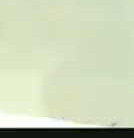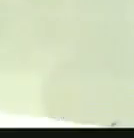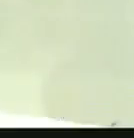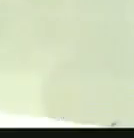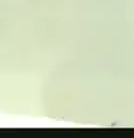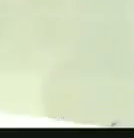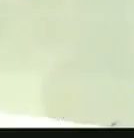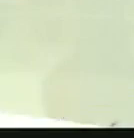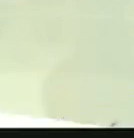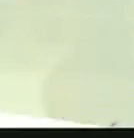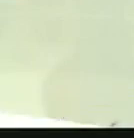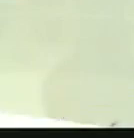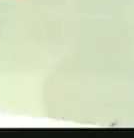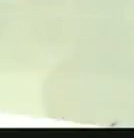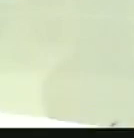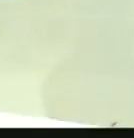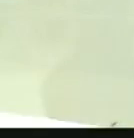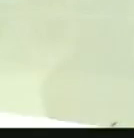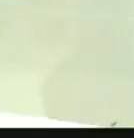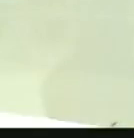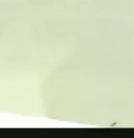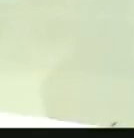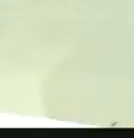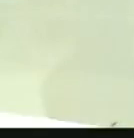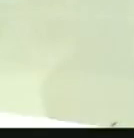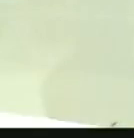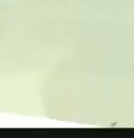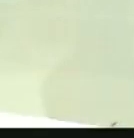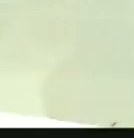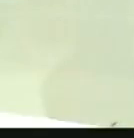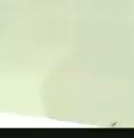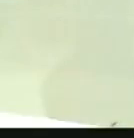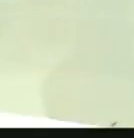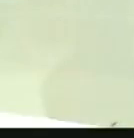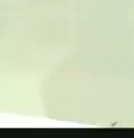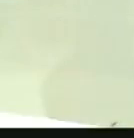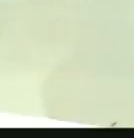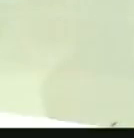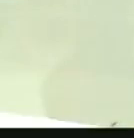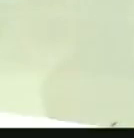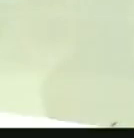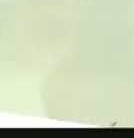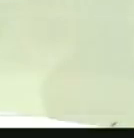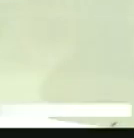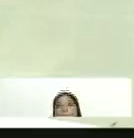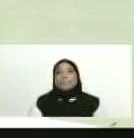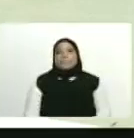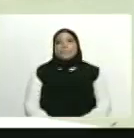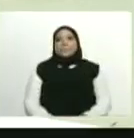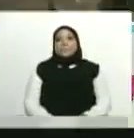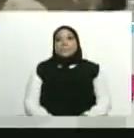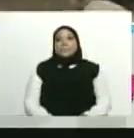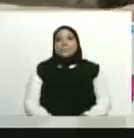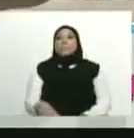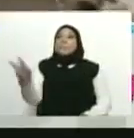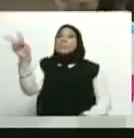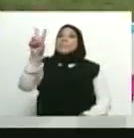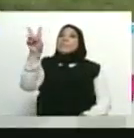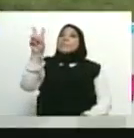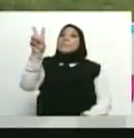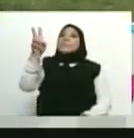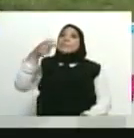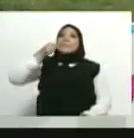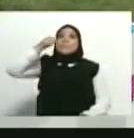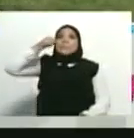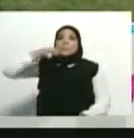ustedes vean la Venezuela profunda, la Venezuela profunda, la Venezuela del